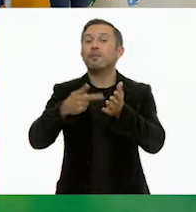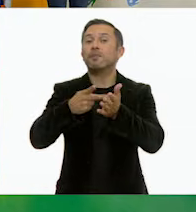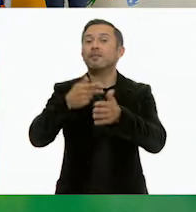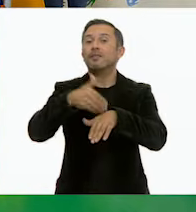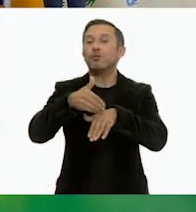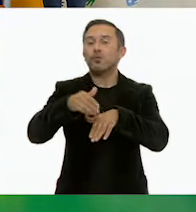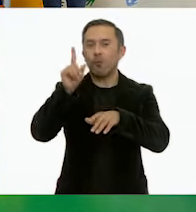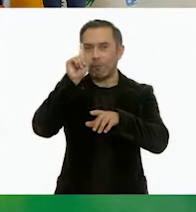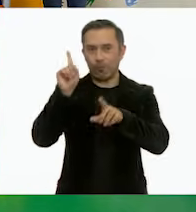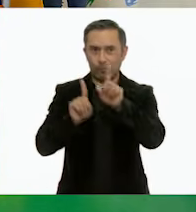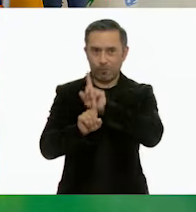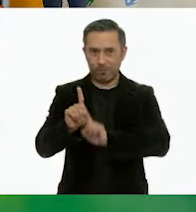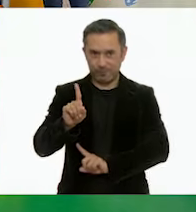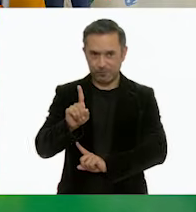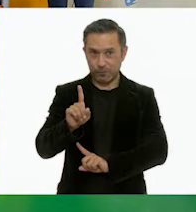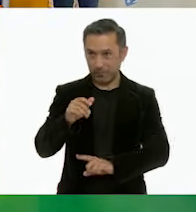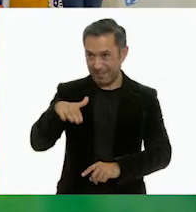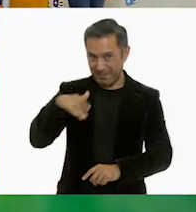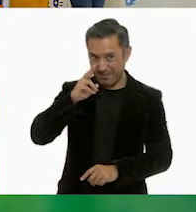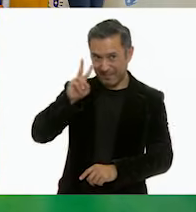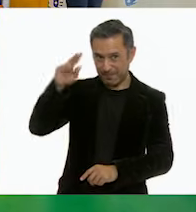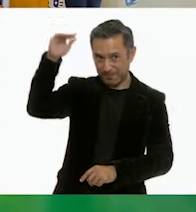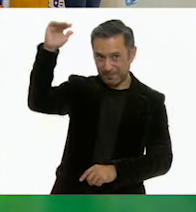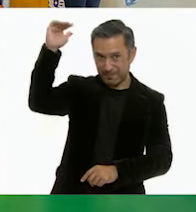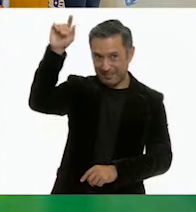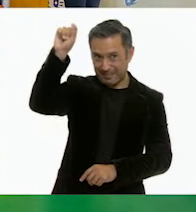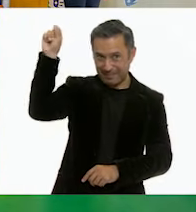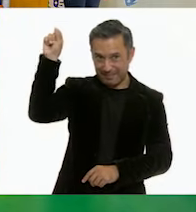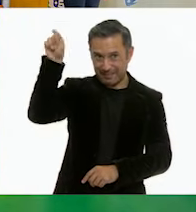Quedamos que aquí está mi medida, ¿verdad? Veamos.